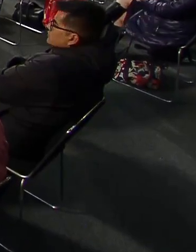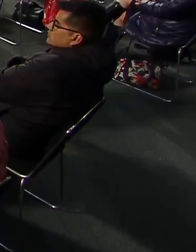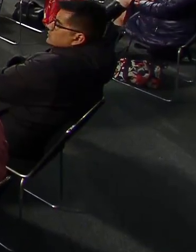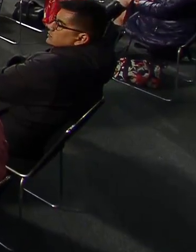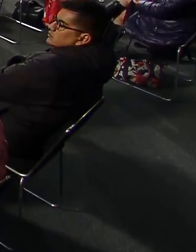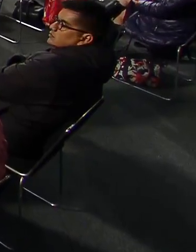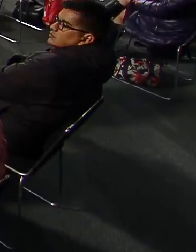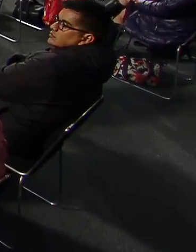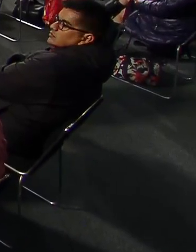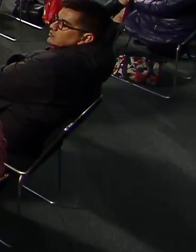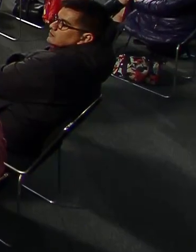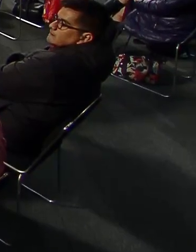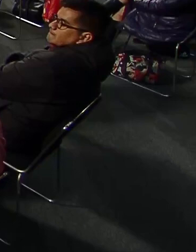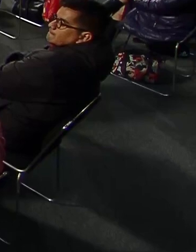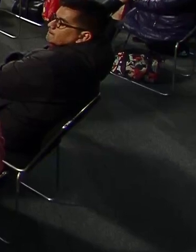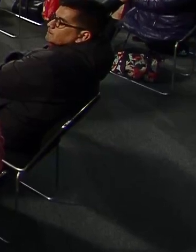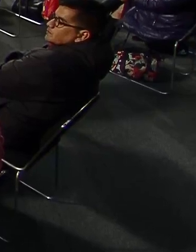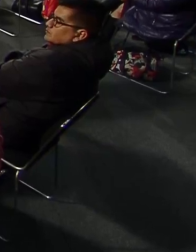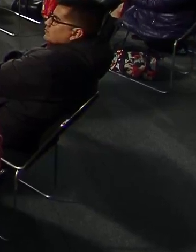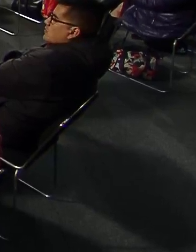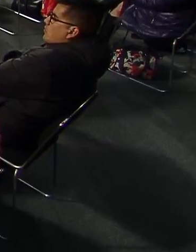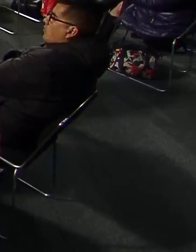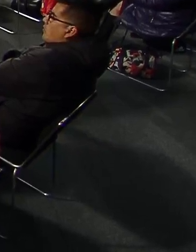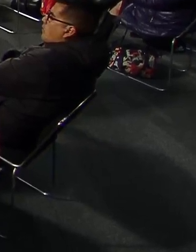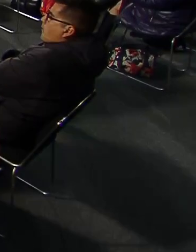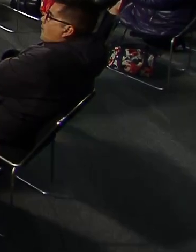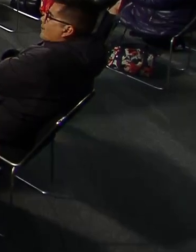México era